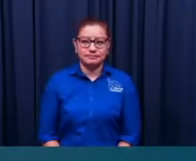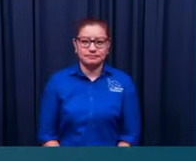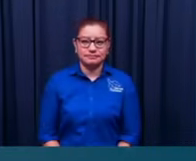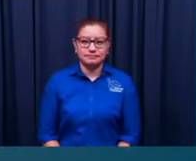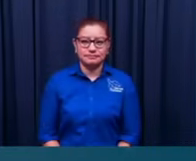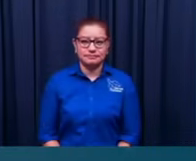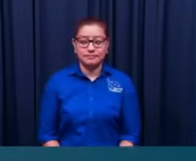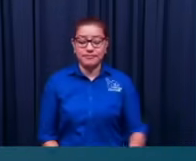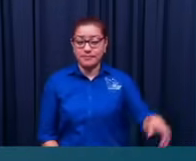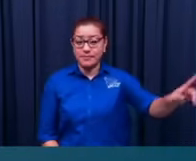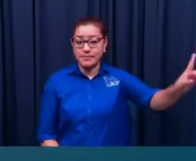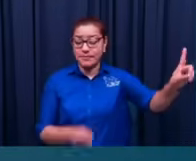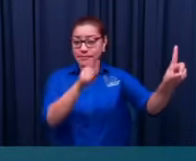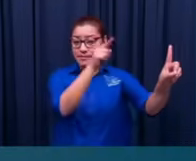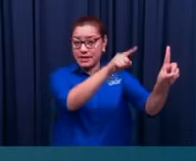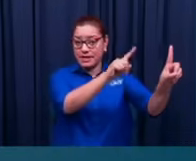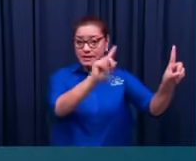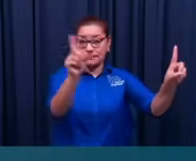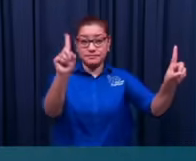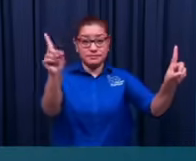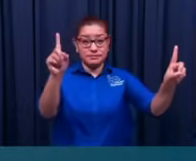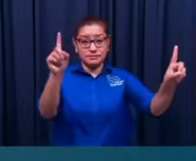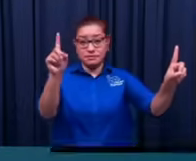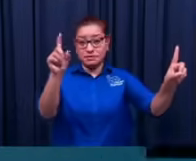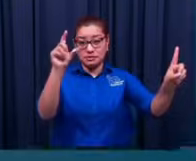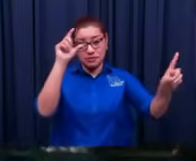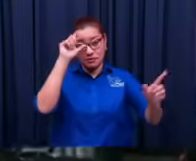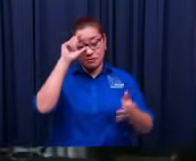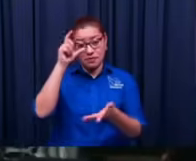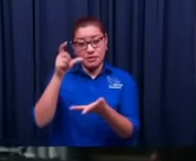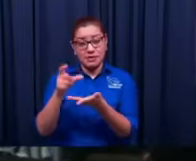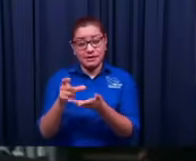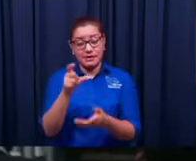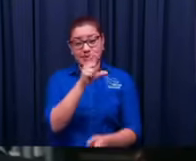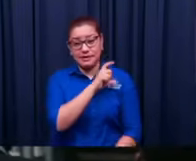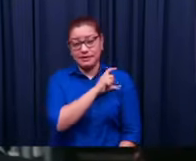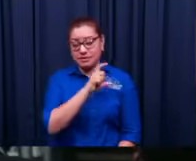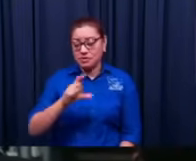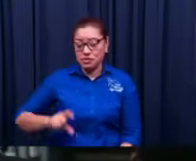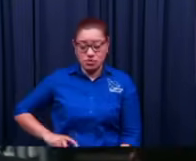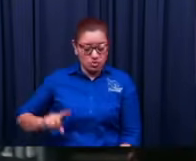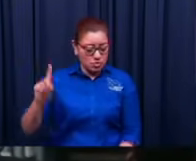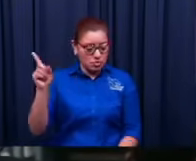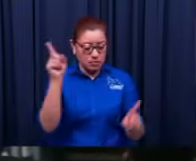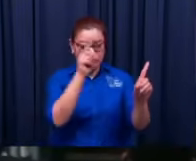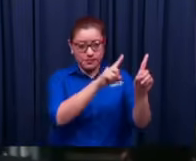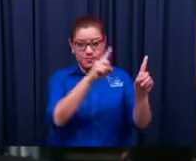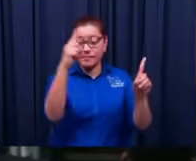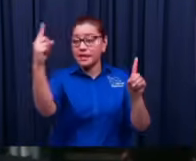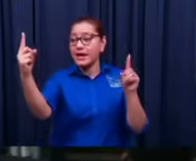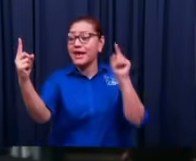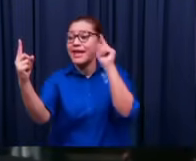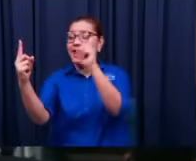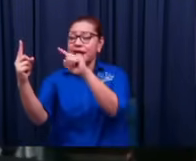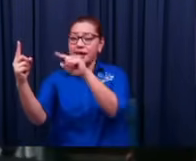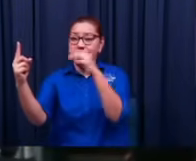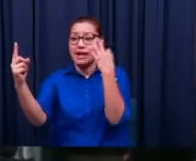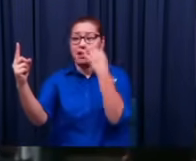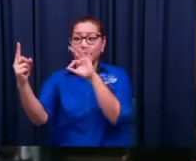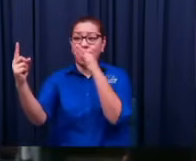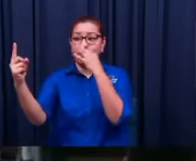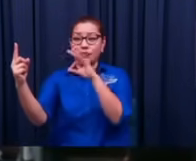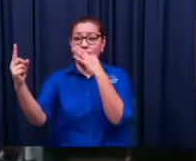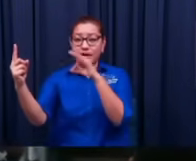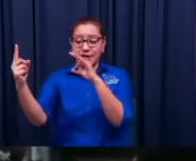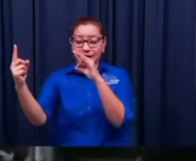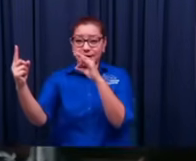Aquí hay un cuate que es incrédulo y aquí hay una señora que es creyente. La Biblia, acabamos de